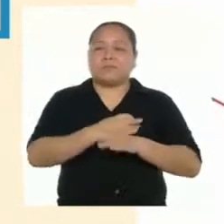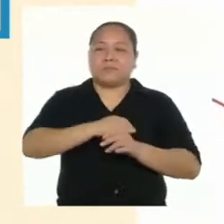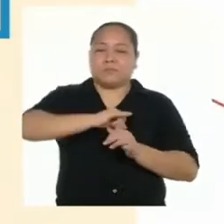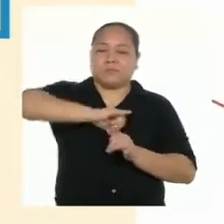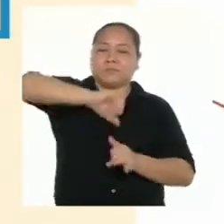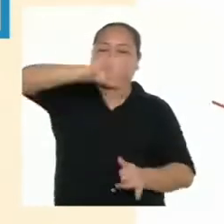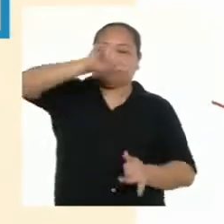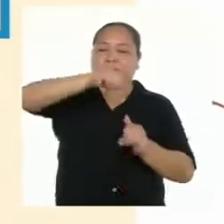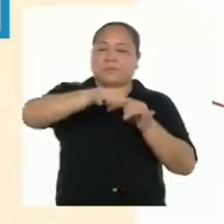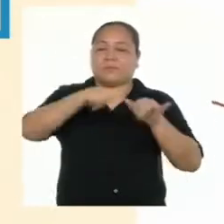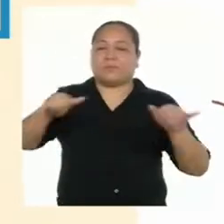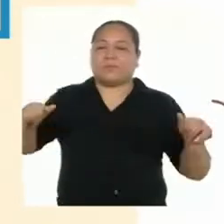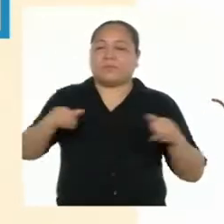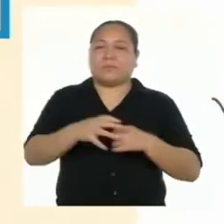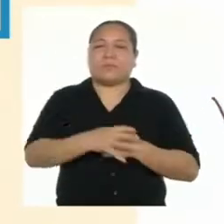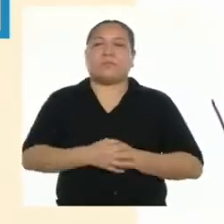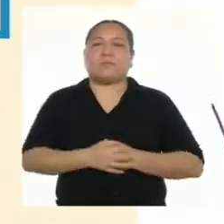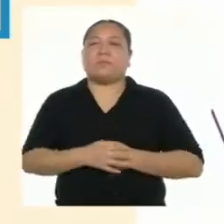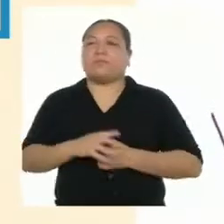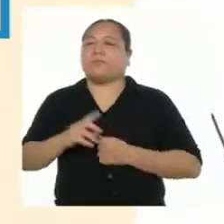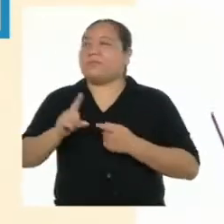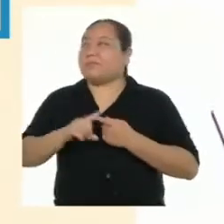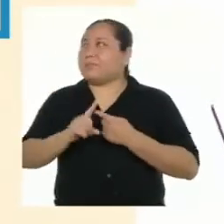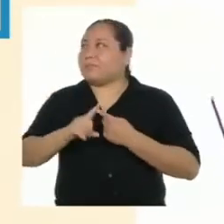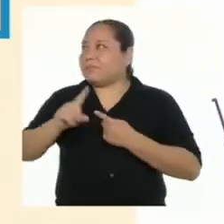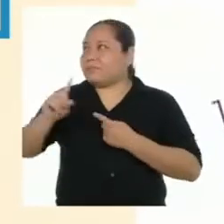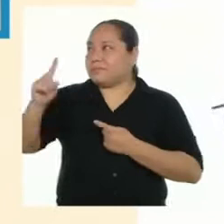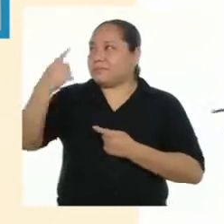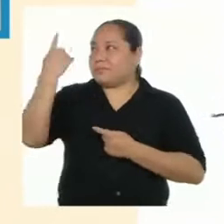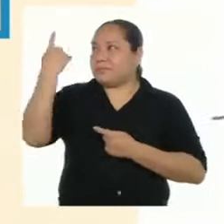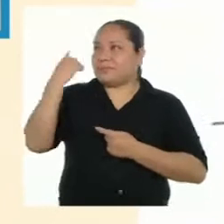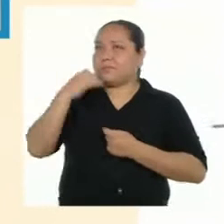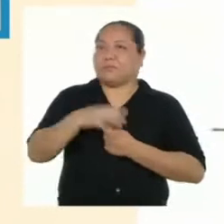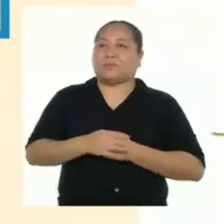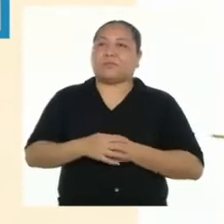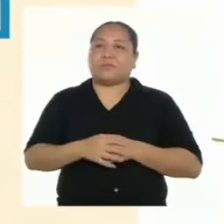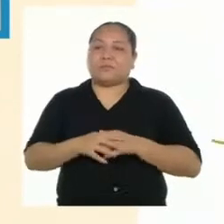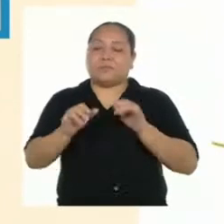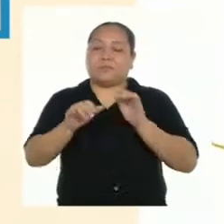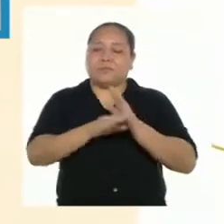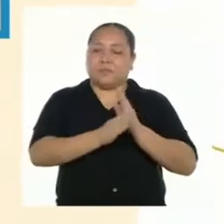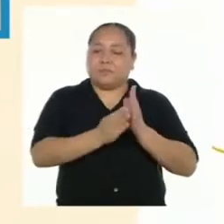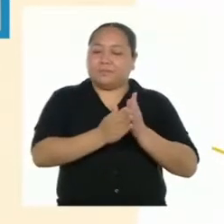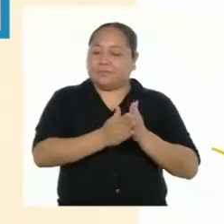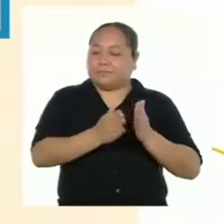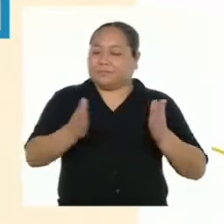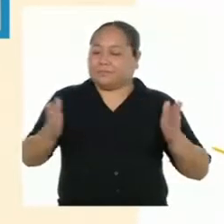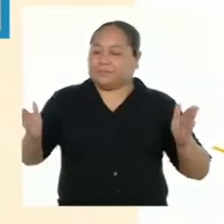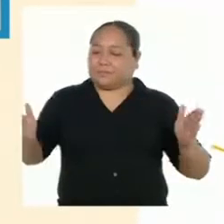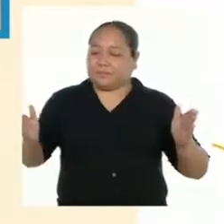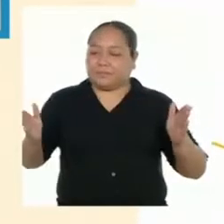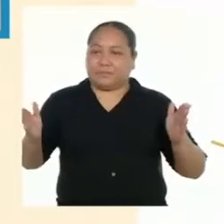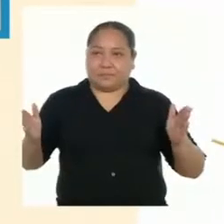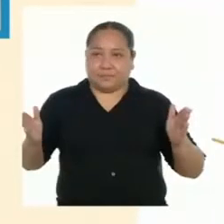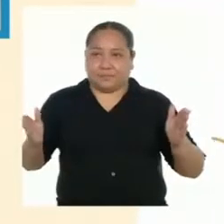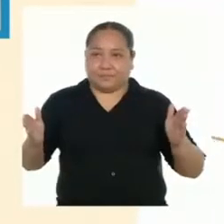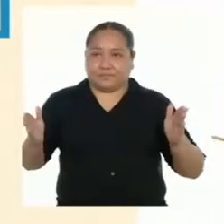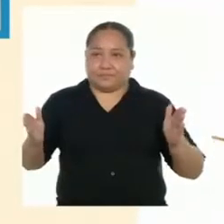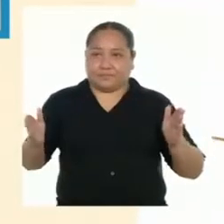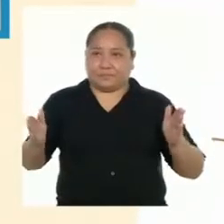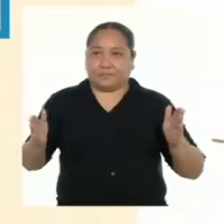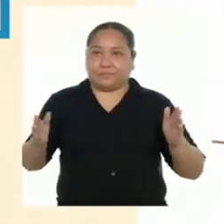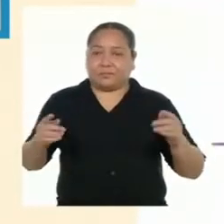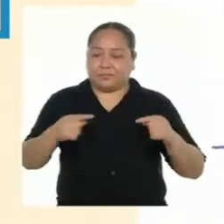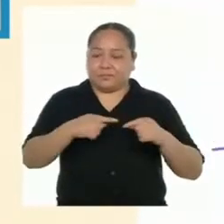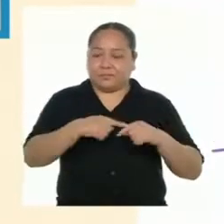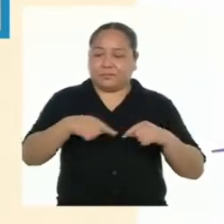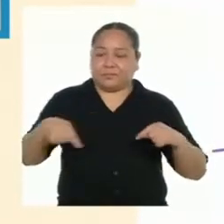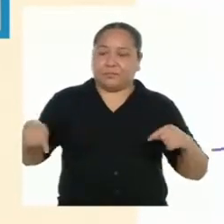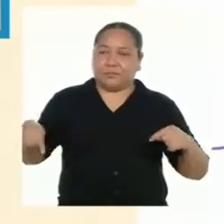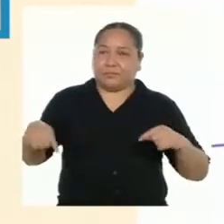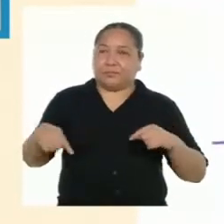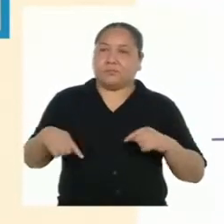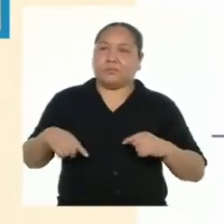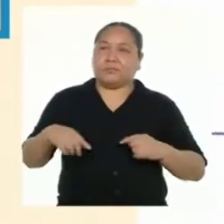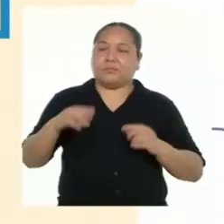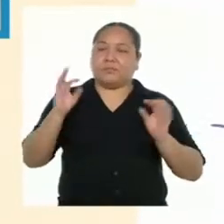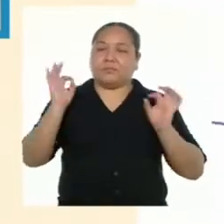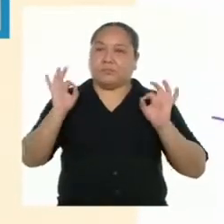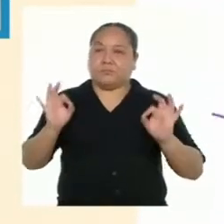la regla. Bien, la primera medida tendría que ser a lo largo de la caja. Colocamos la regla y parece que